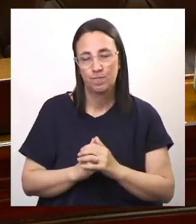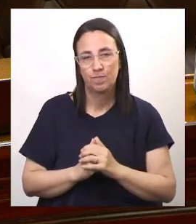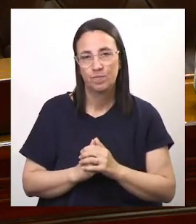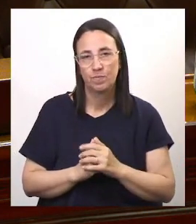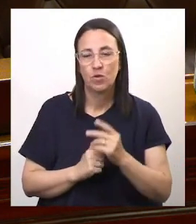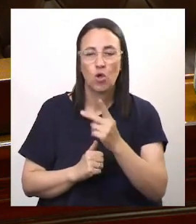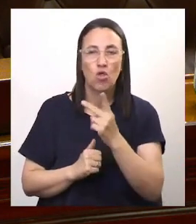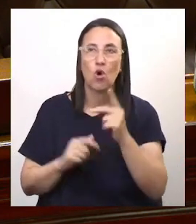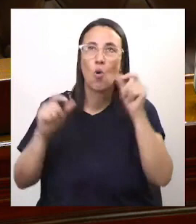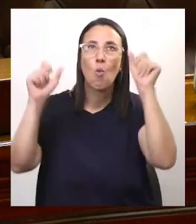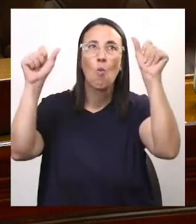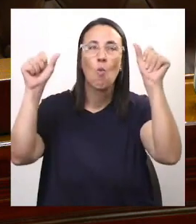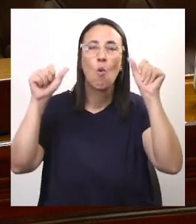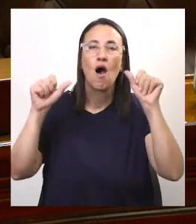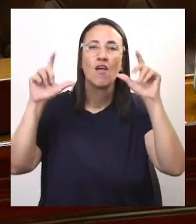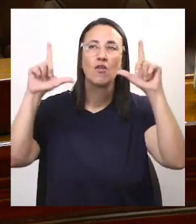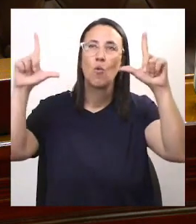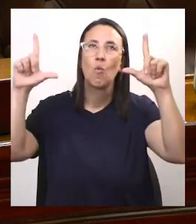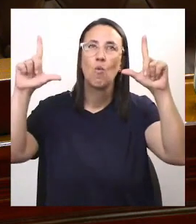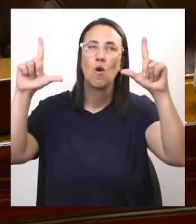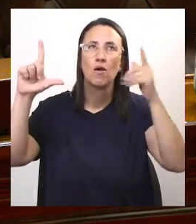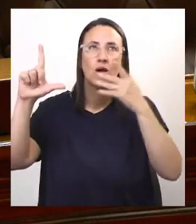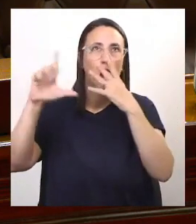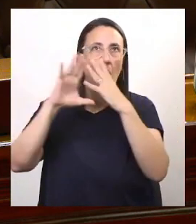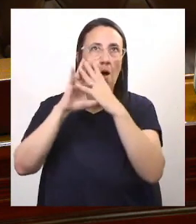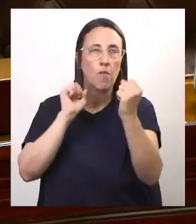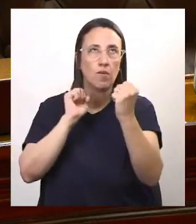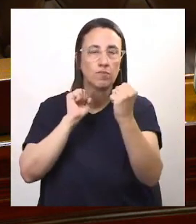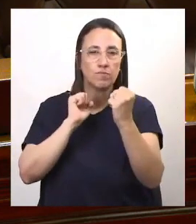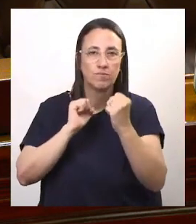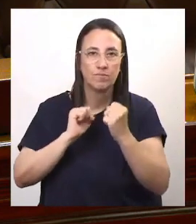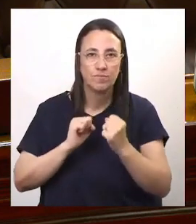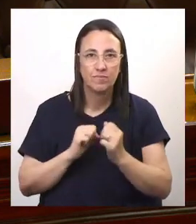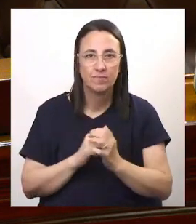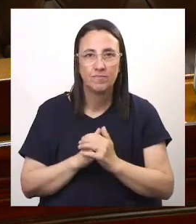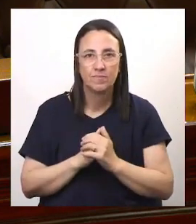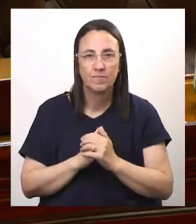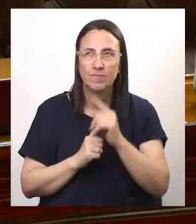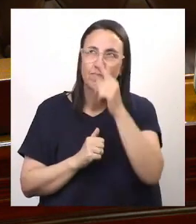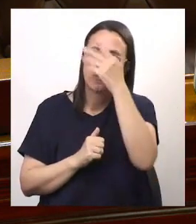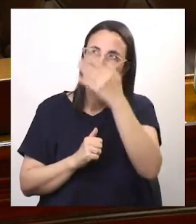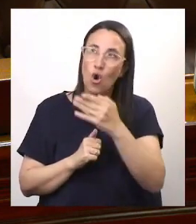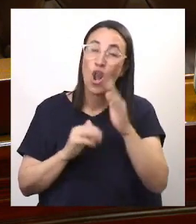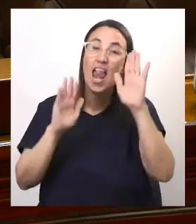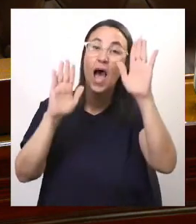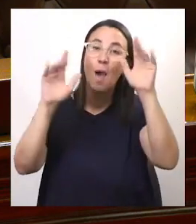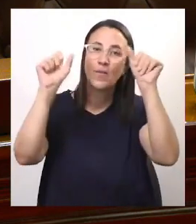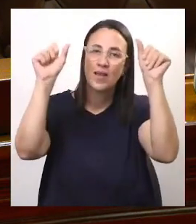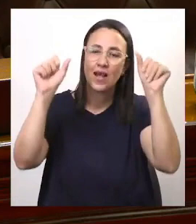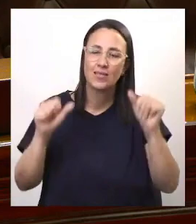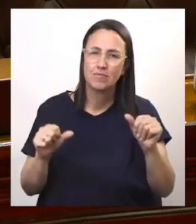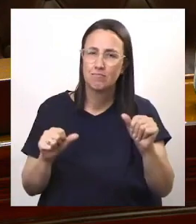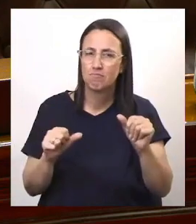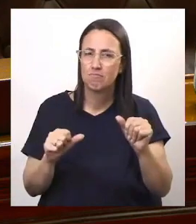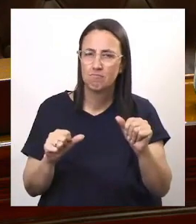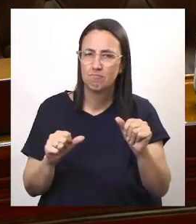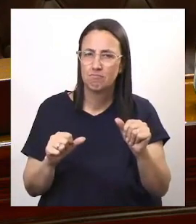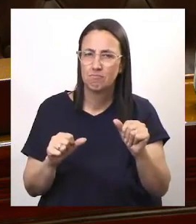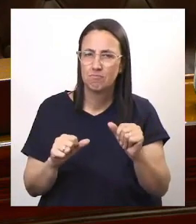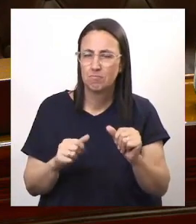Pero había dos cuadros que me llamaban poderosamente la atención. Eran dos láminas muy